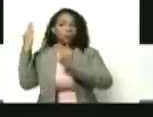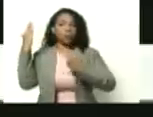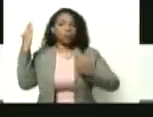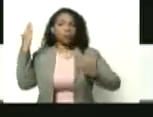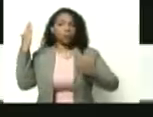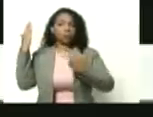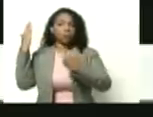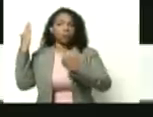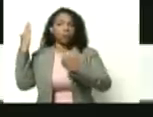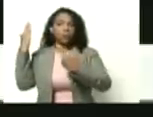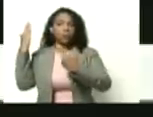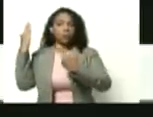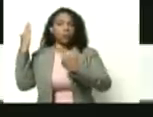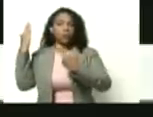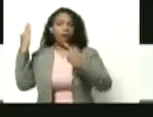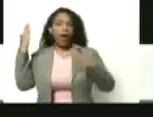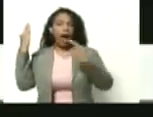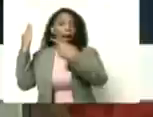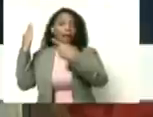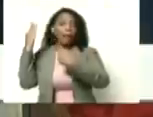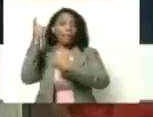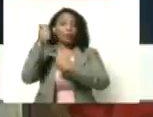un sujeto